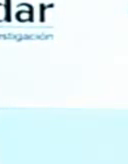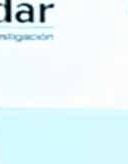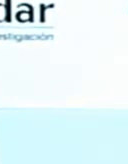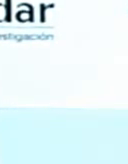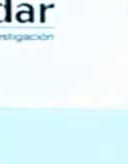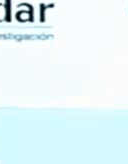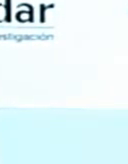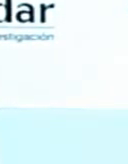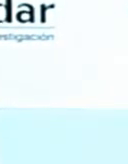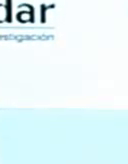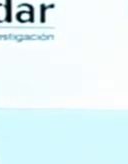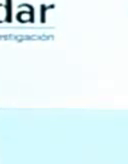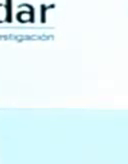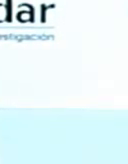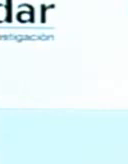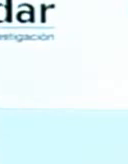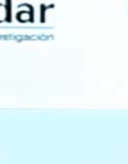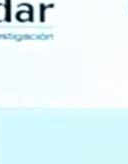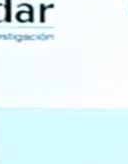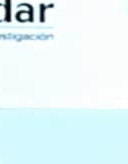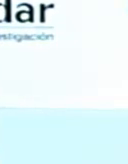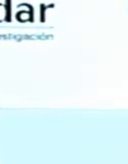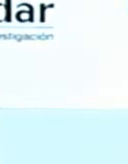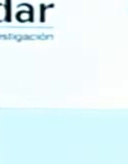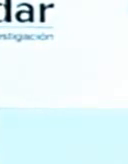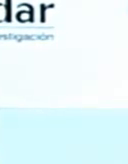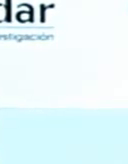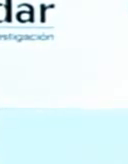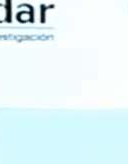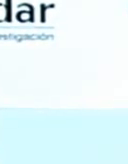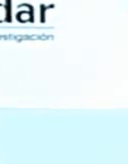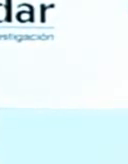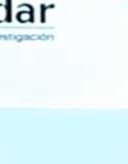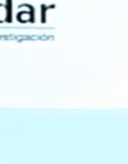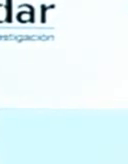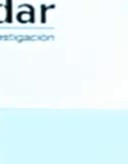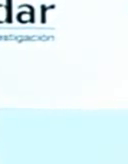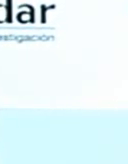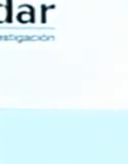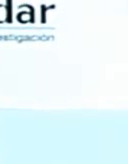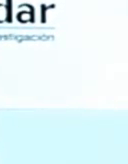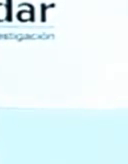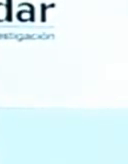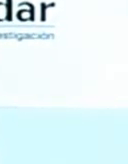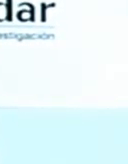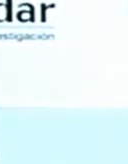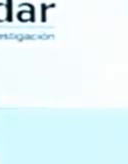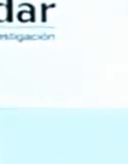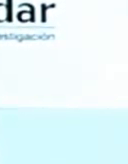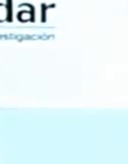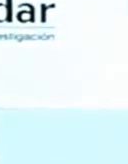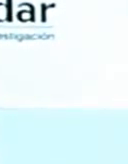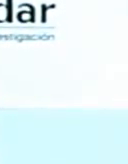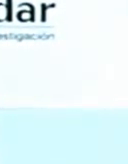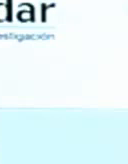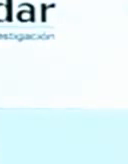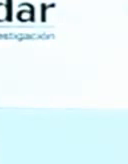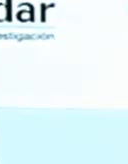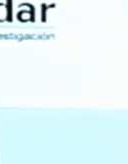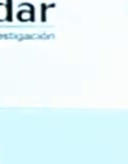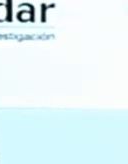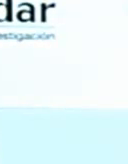de auditoría, dada la persistencia de problemas de opacidad y discrecionalidad. De manera